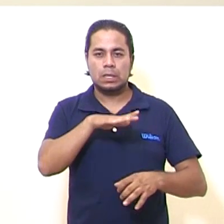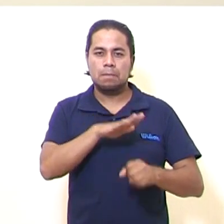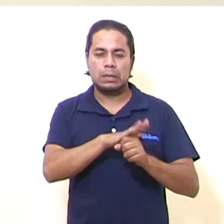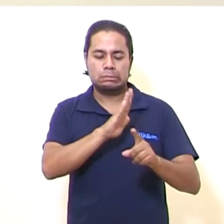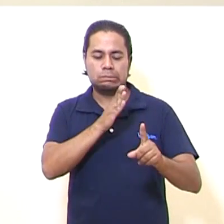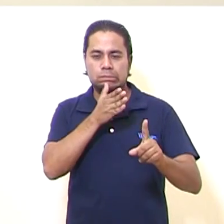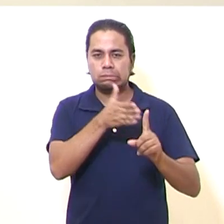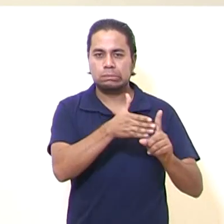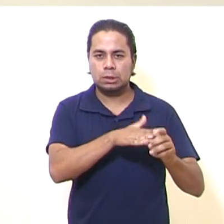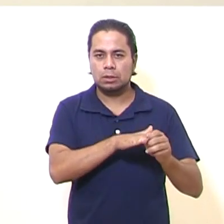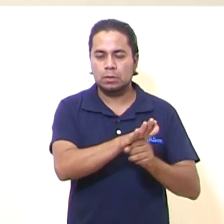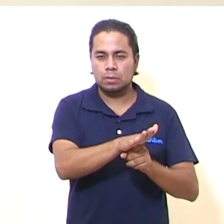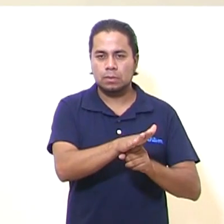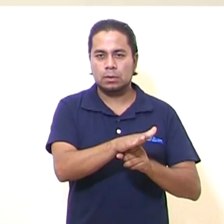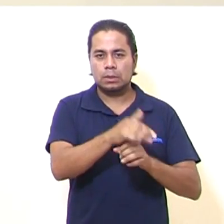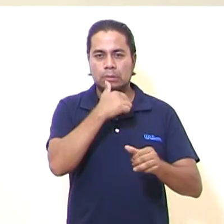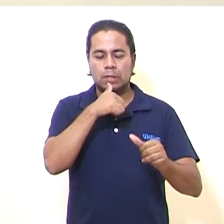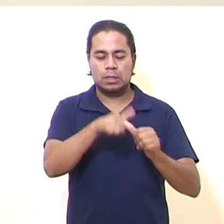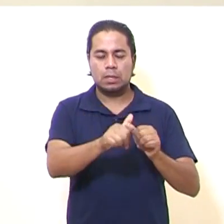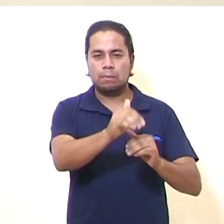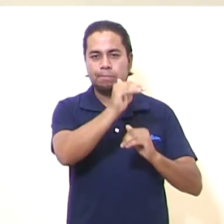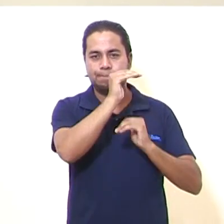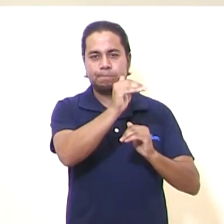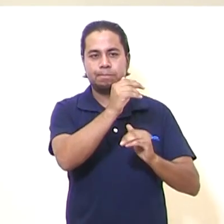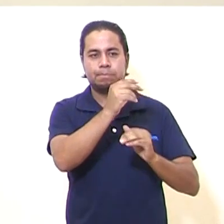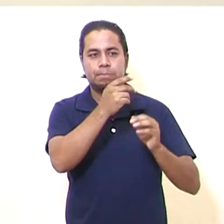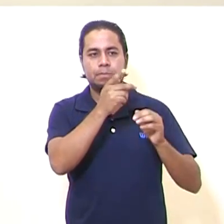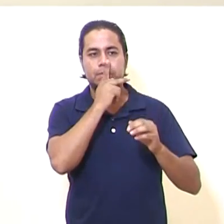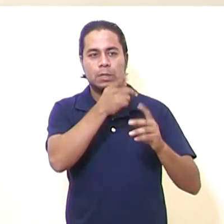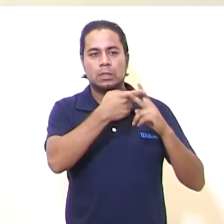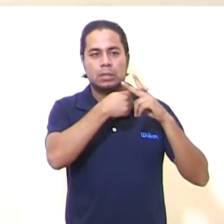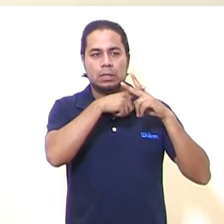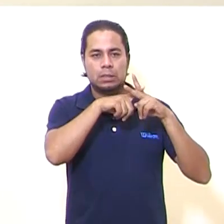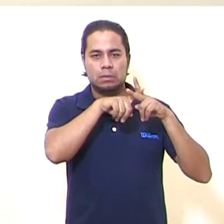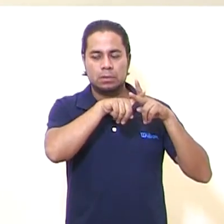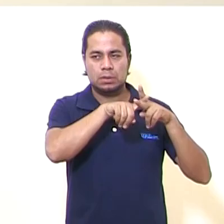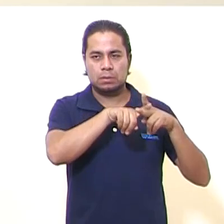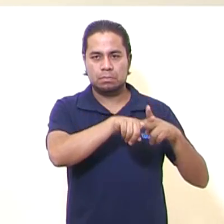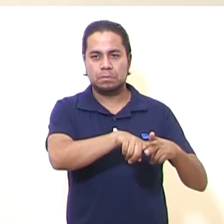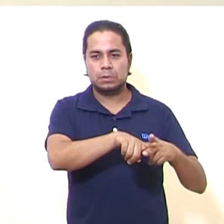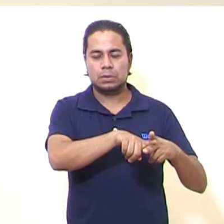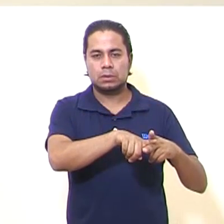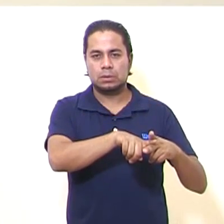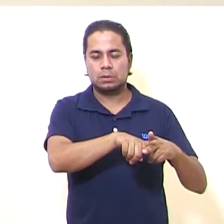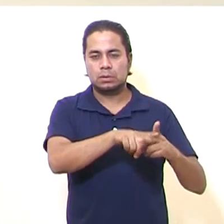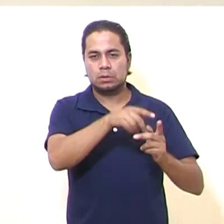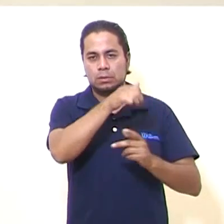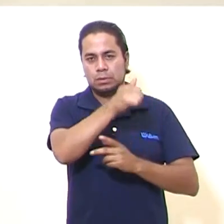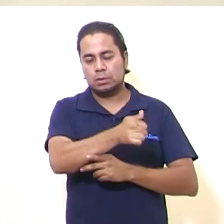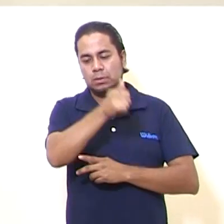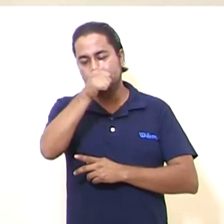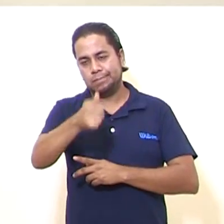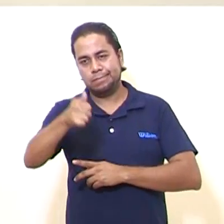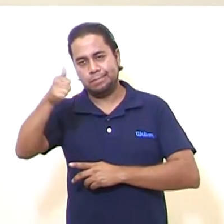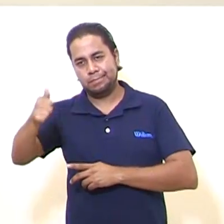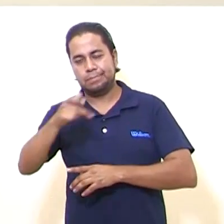es la mayúscula inicial y subsecuente de cada uno de